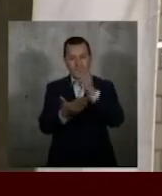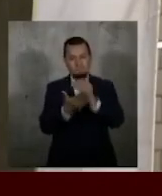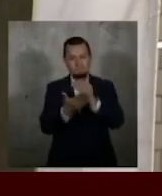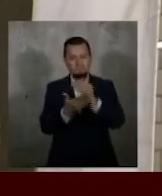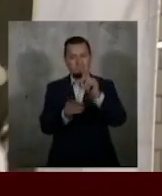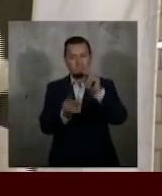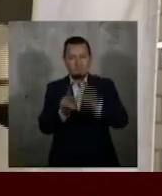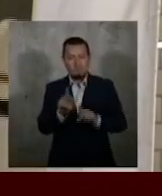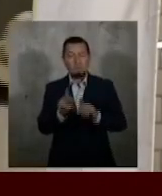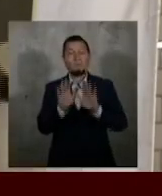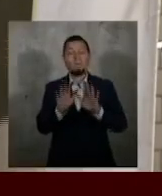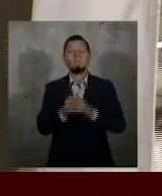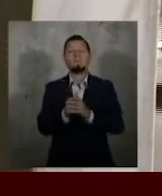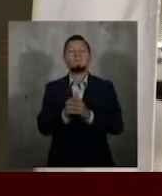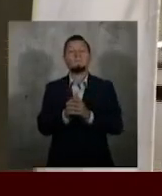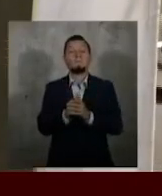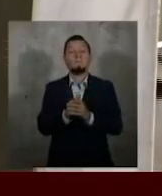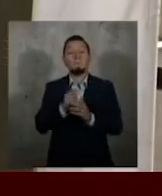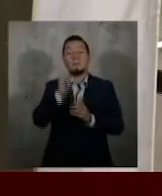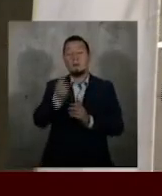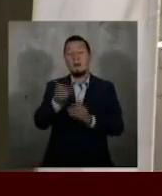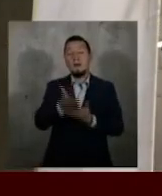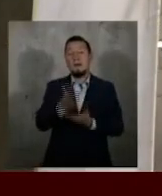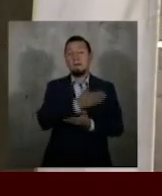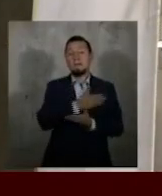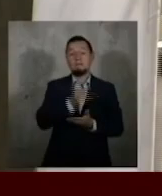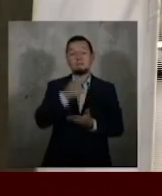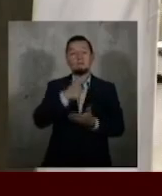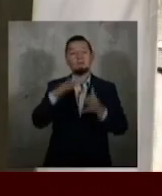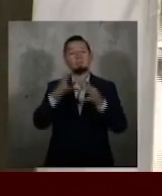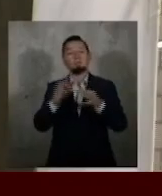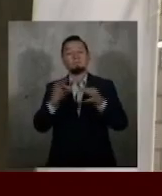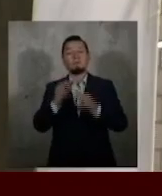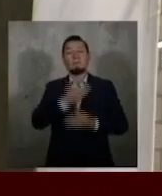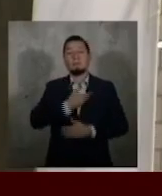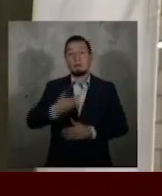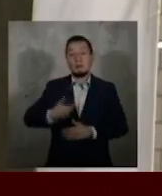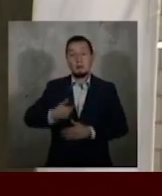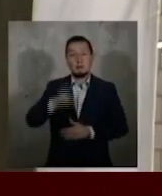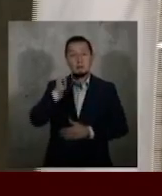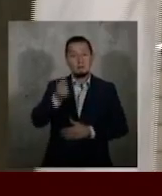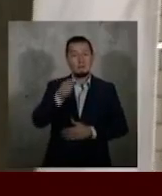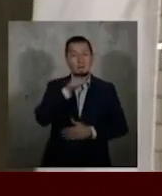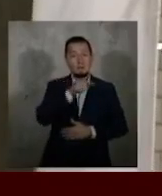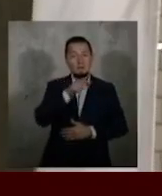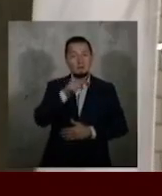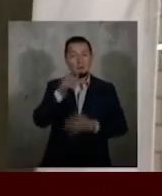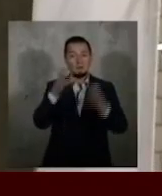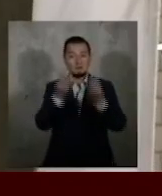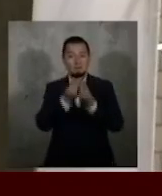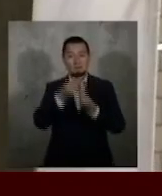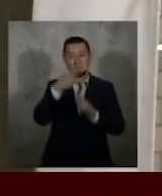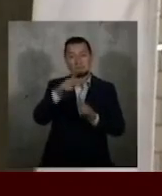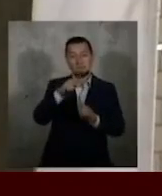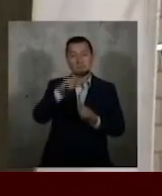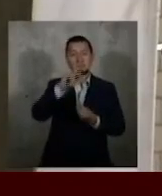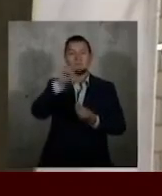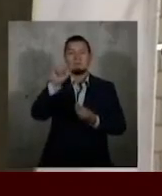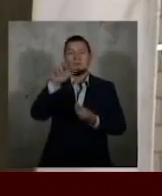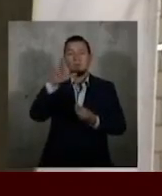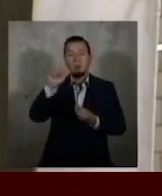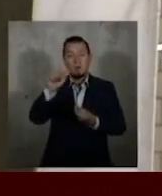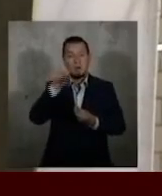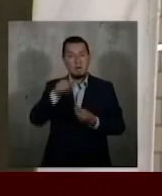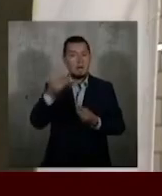van a poder tener un espacio en la empresa y van a recibir un pago, ¿sí? Entonces yo creo que efectivamente habla